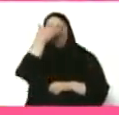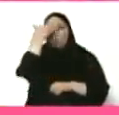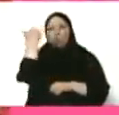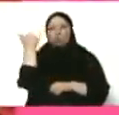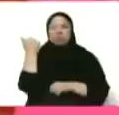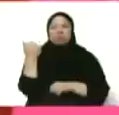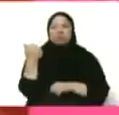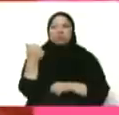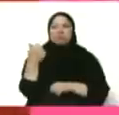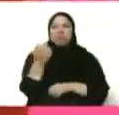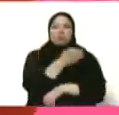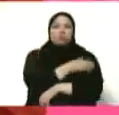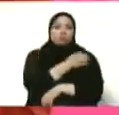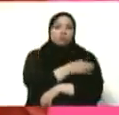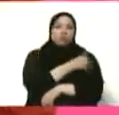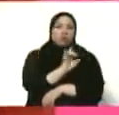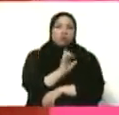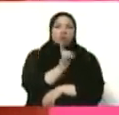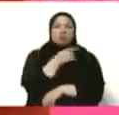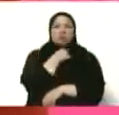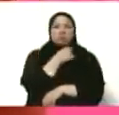es por conveniencia.